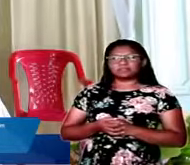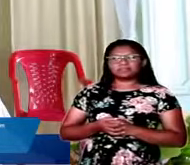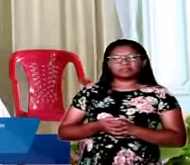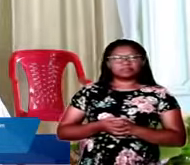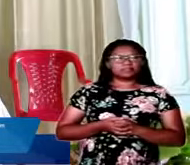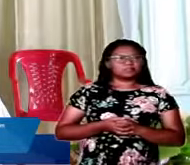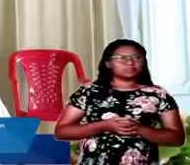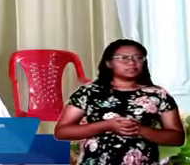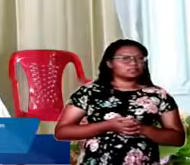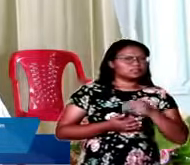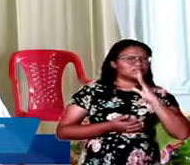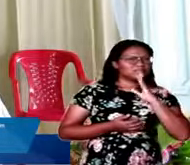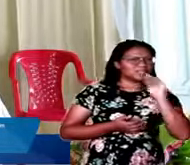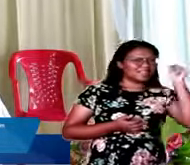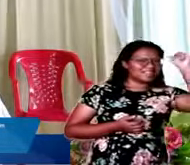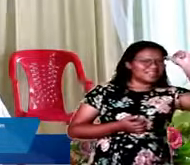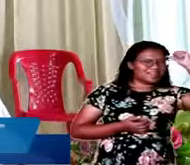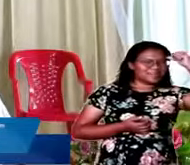¿Quién se atreve?